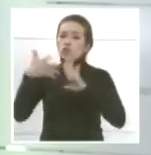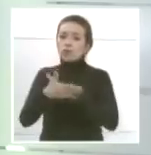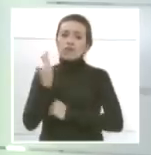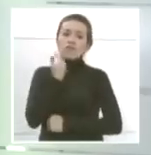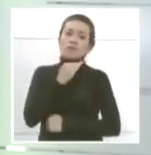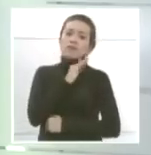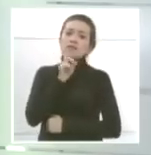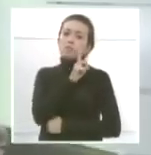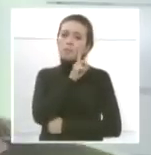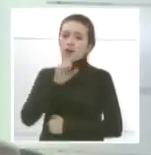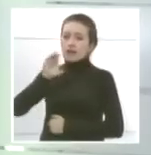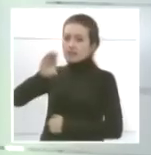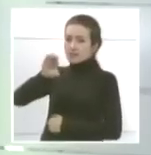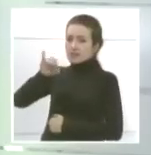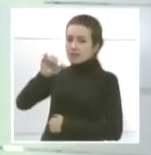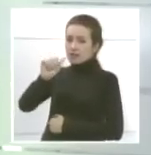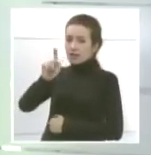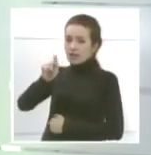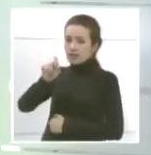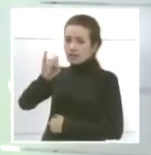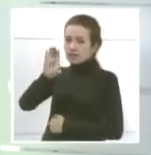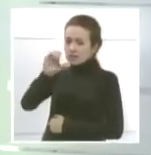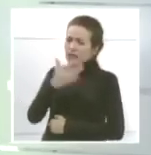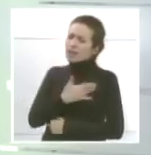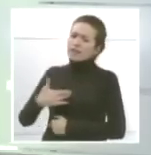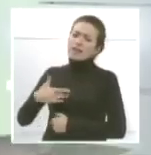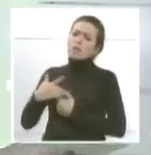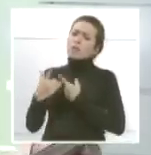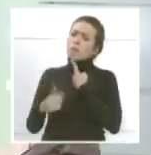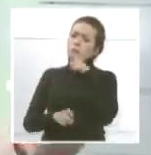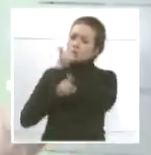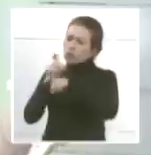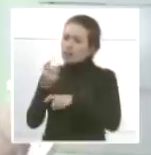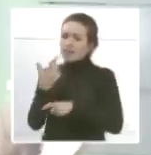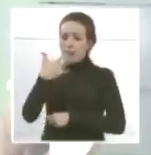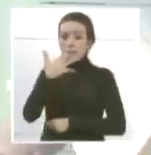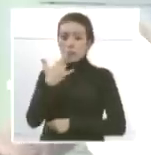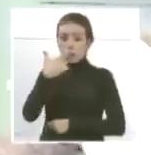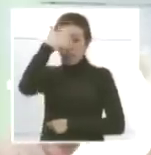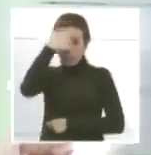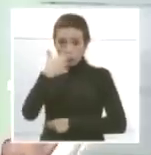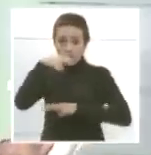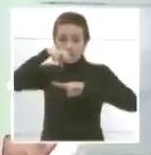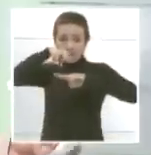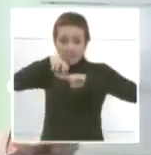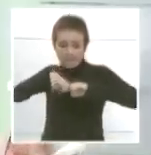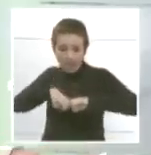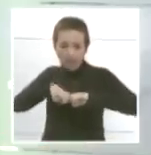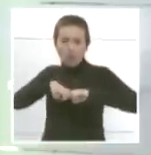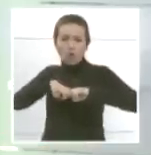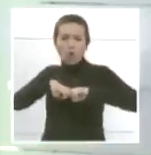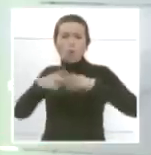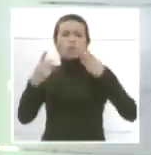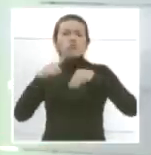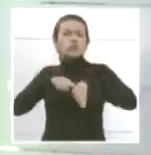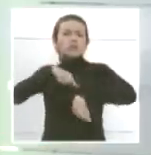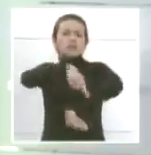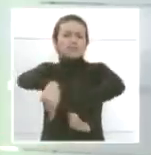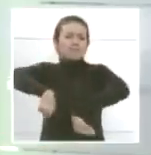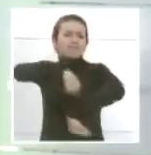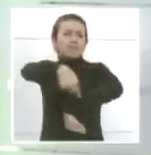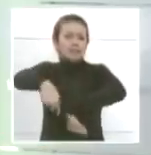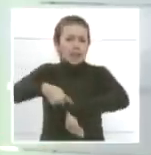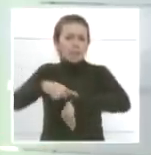Quería saber si el estar mucho tiempo sentado con presión, ejerciendo presión en los glúteos, puede incidir en